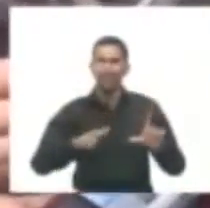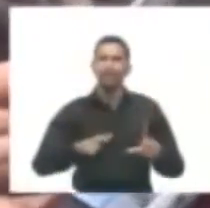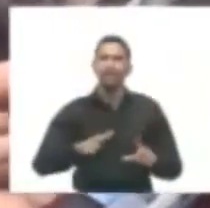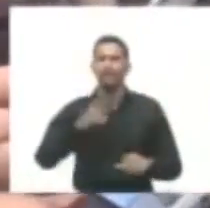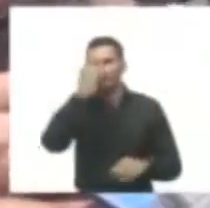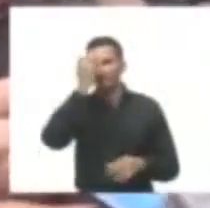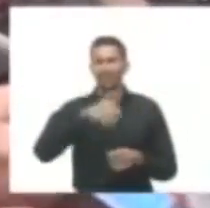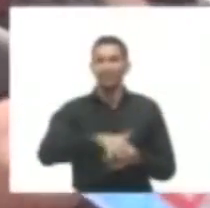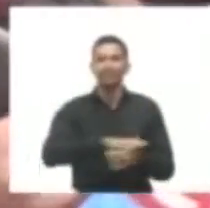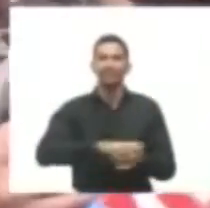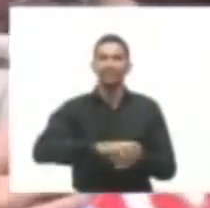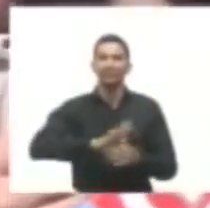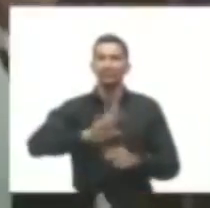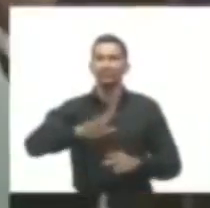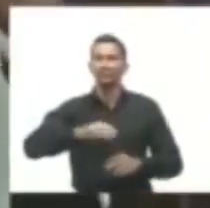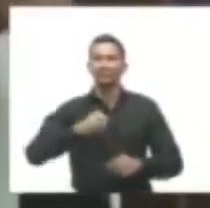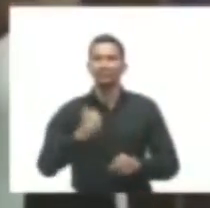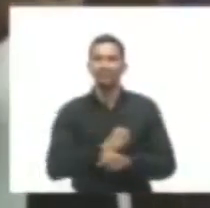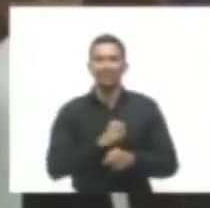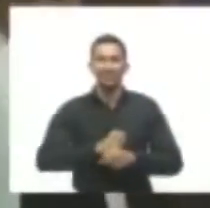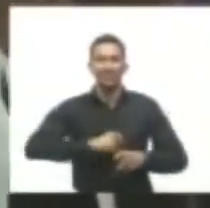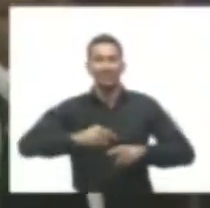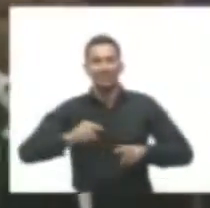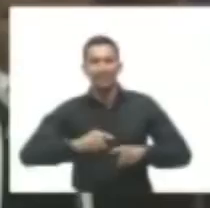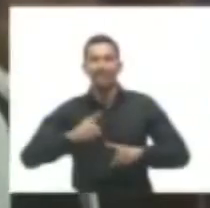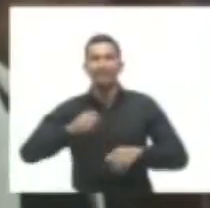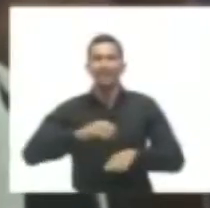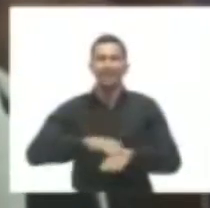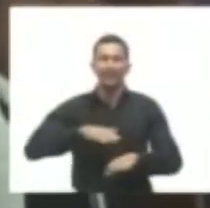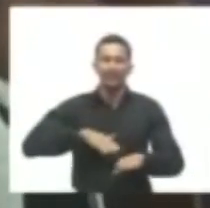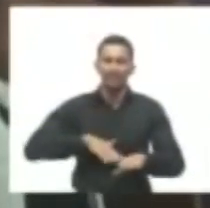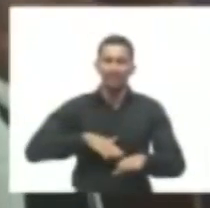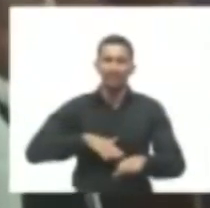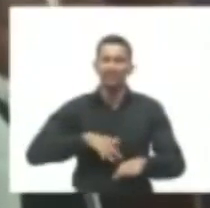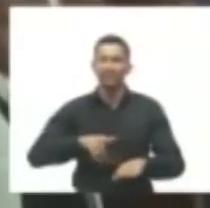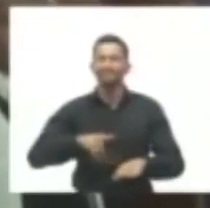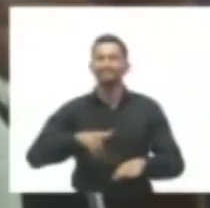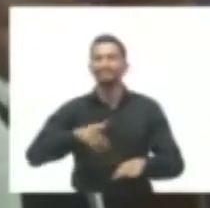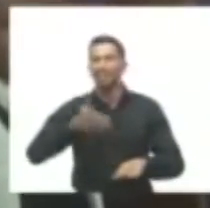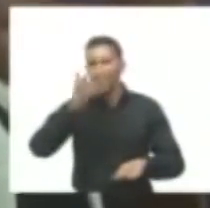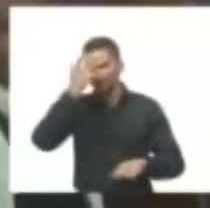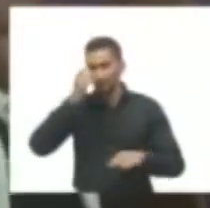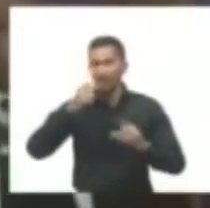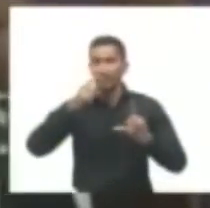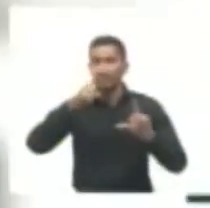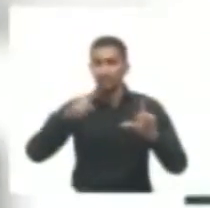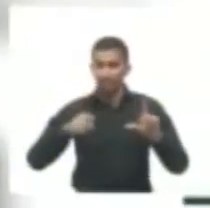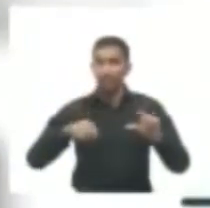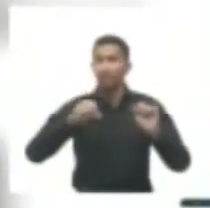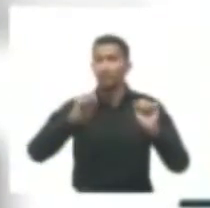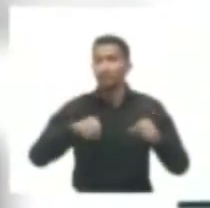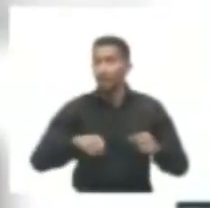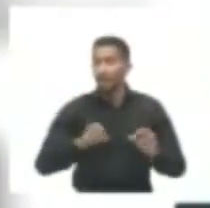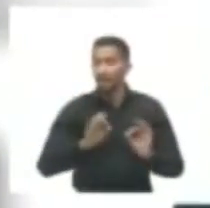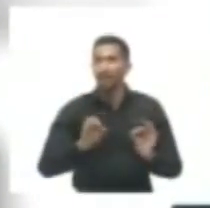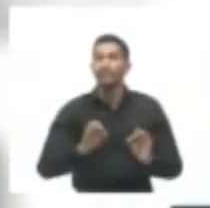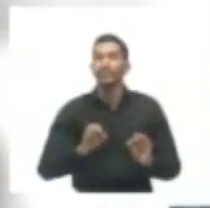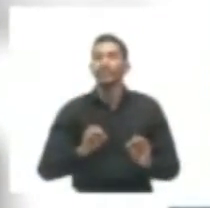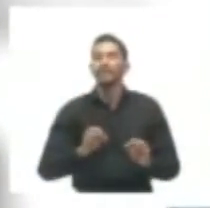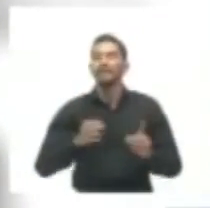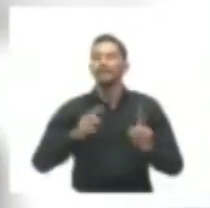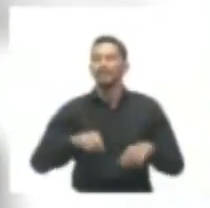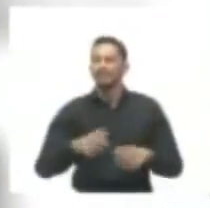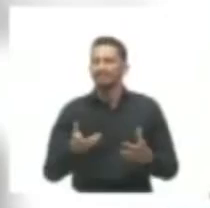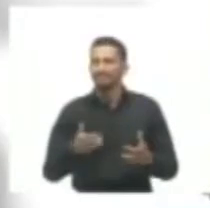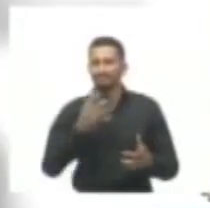materia administrativa y las otras causas generadoras del descenso pudieran reducirse. Y en un panorama no muy bueno, puede